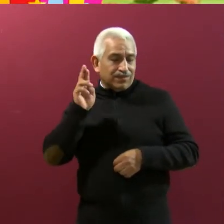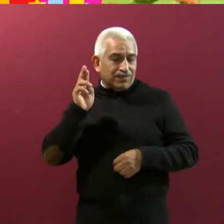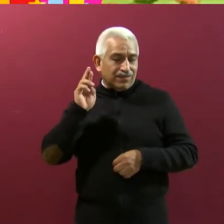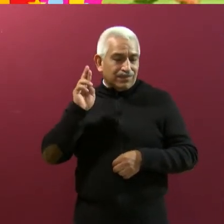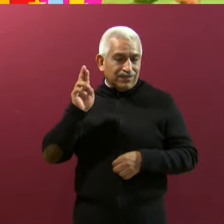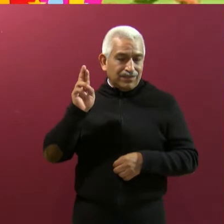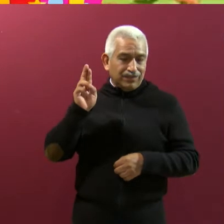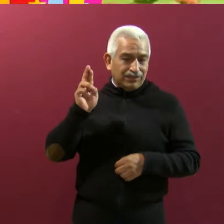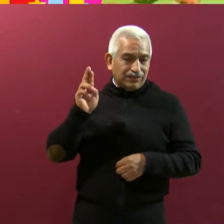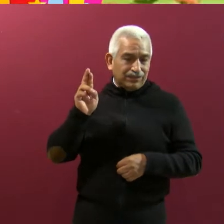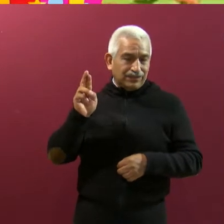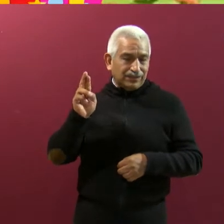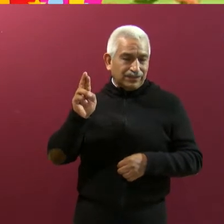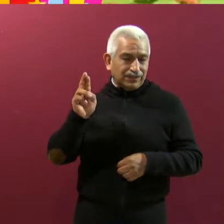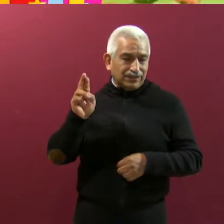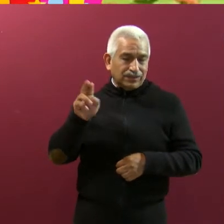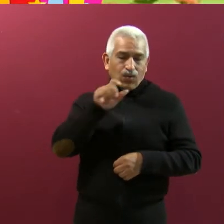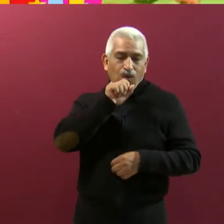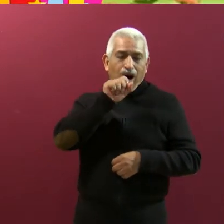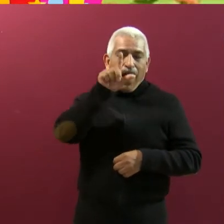trata.